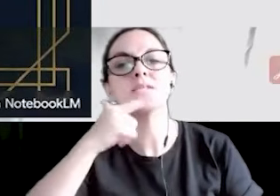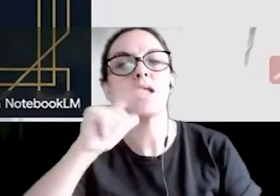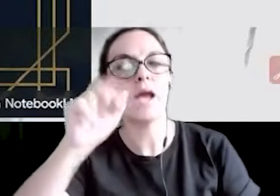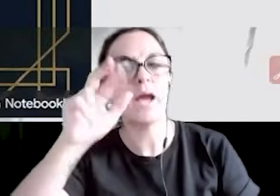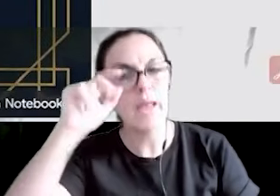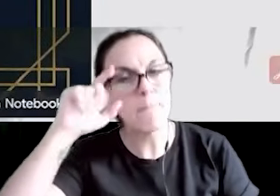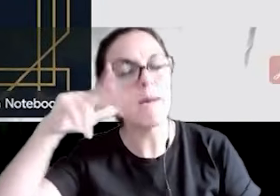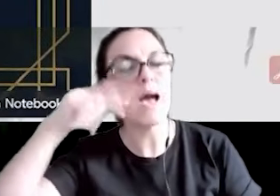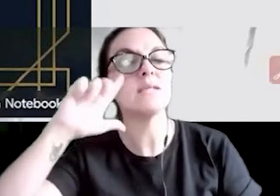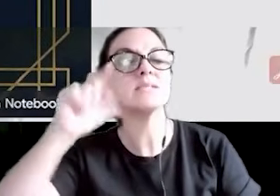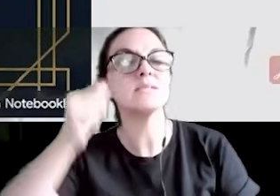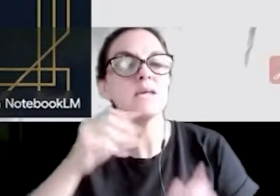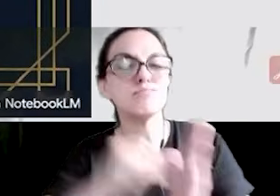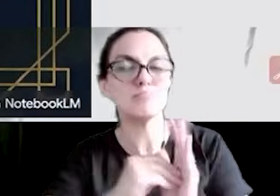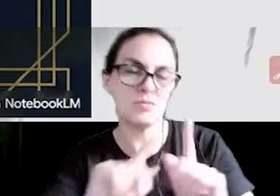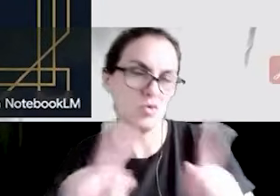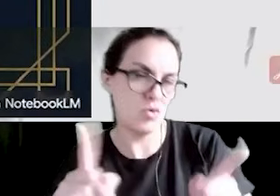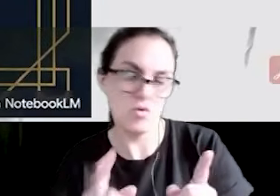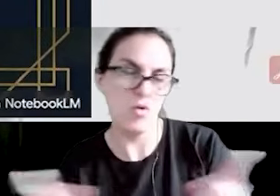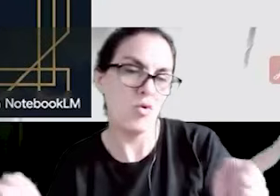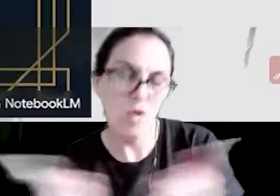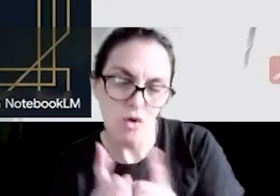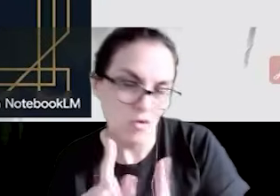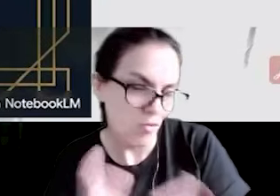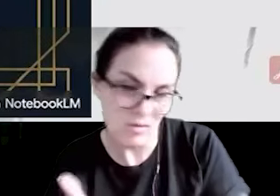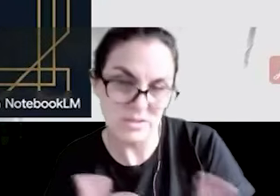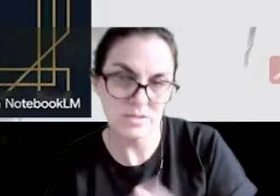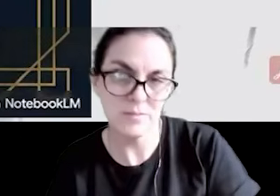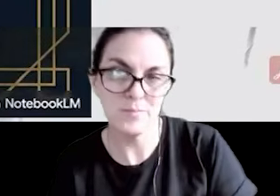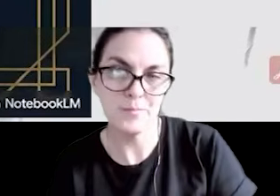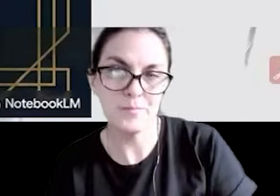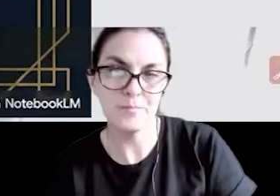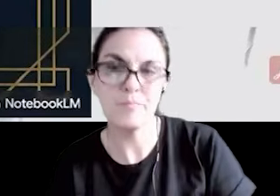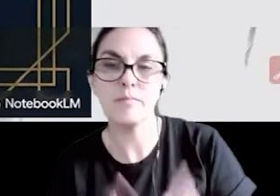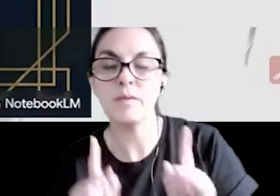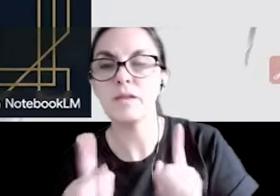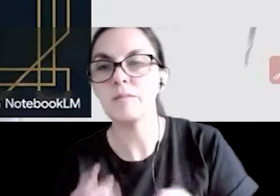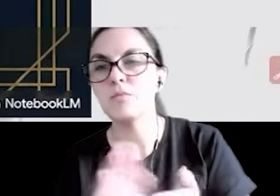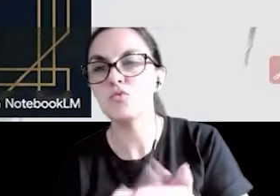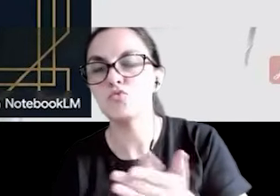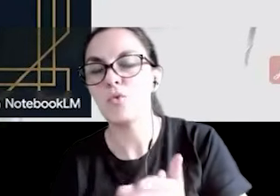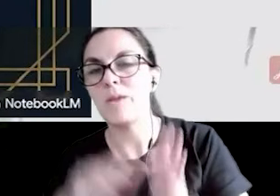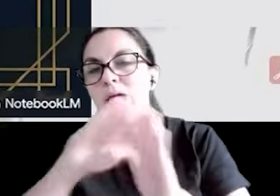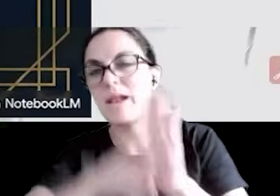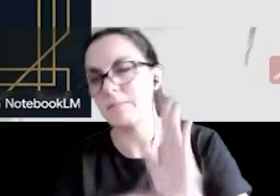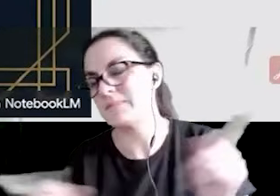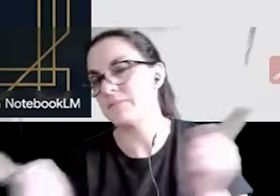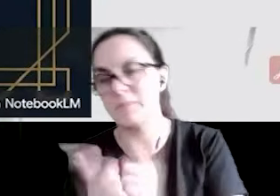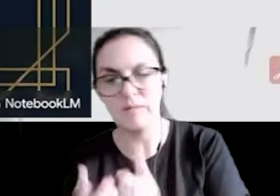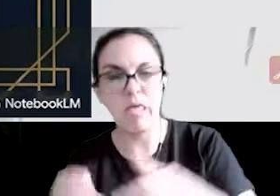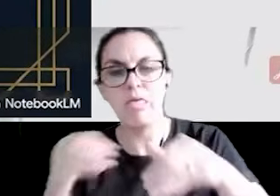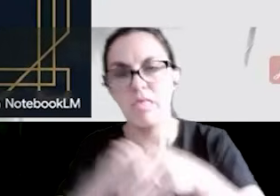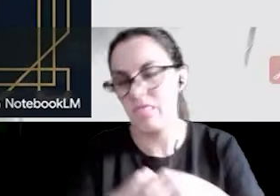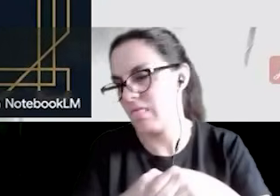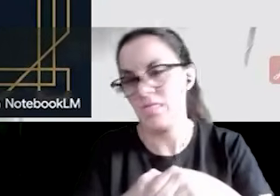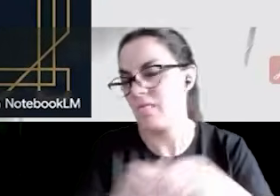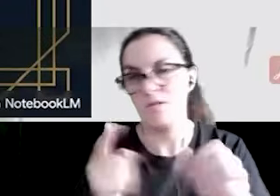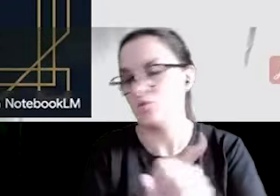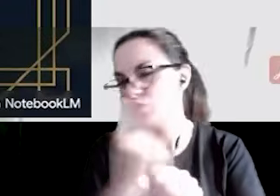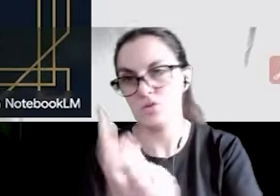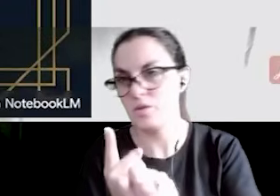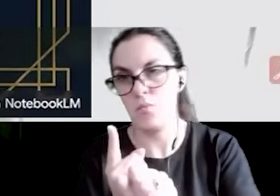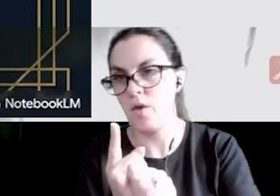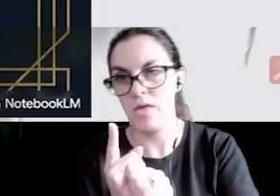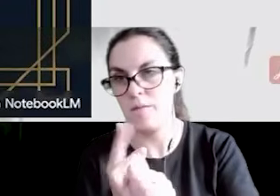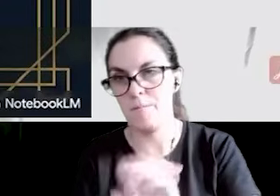la prescripción, o habíamos conversado también en materia de lo que es el régimen simplificado, tampoco serán consideradas para excluir al